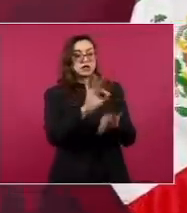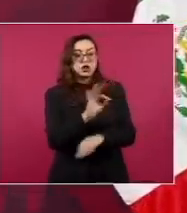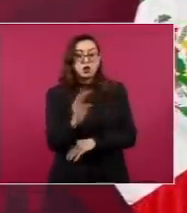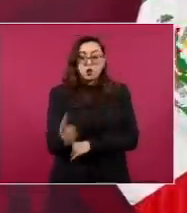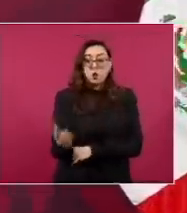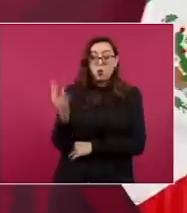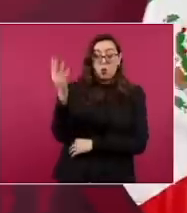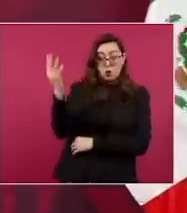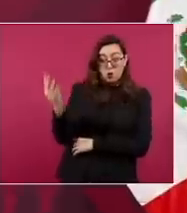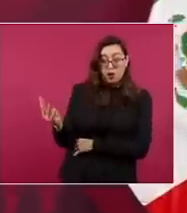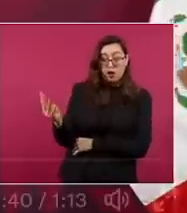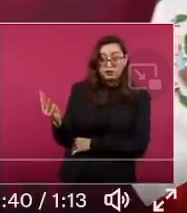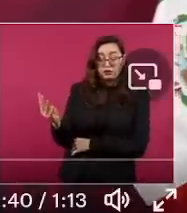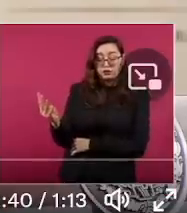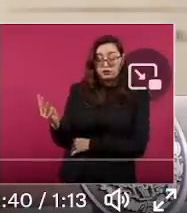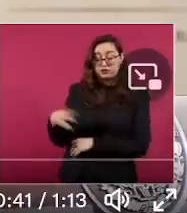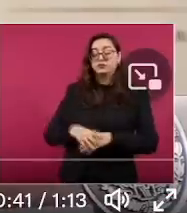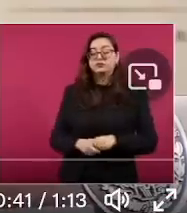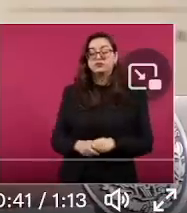dos